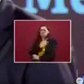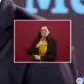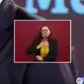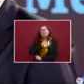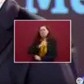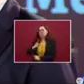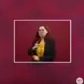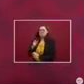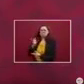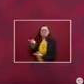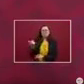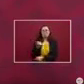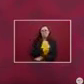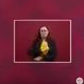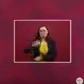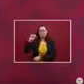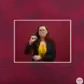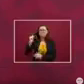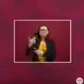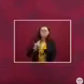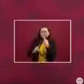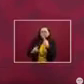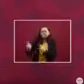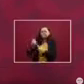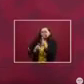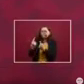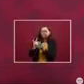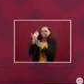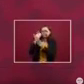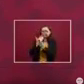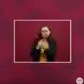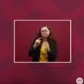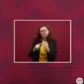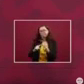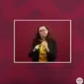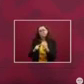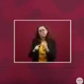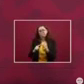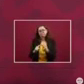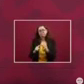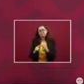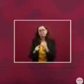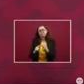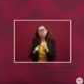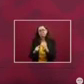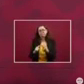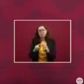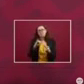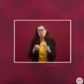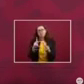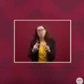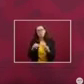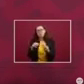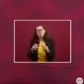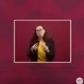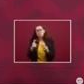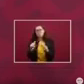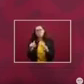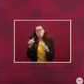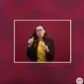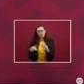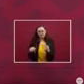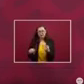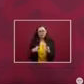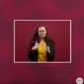dinero internacional que decían que no. Y bueno, ahora que está haciendo el equipo del presidente López Obrador, trayendo a la